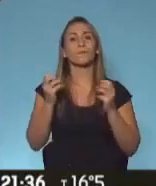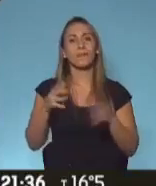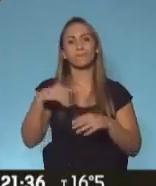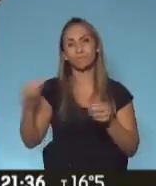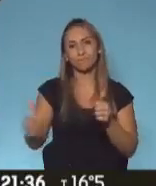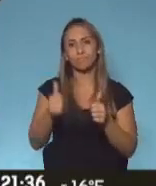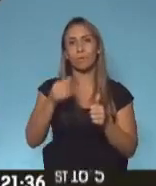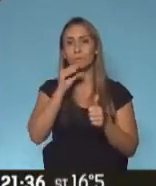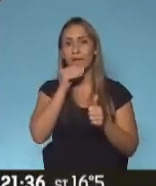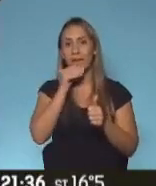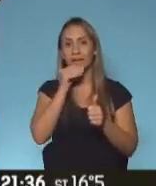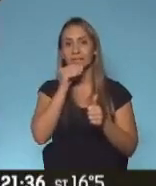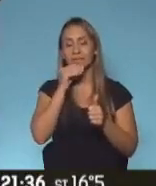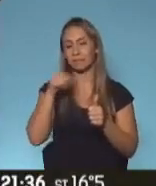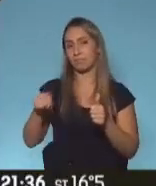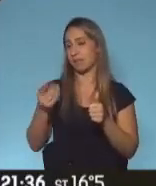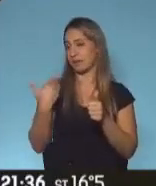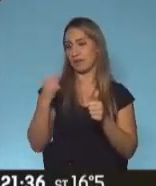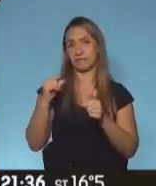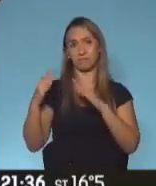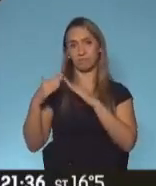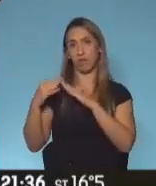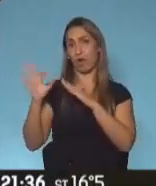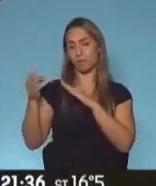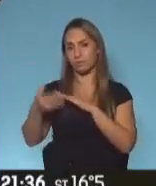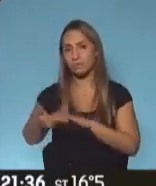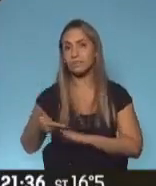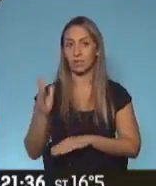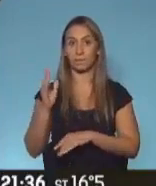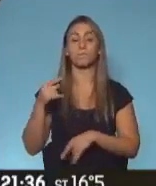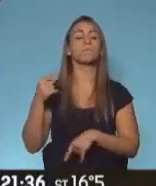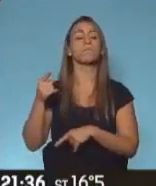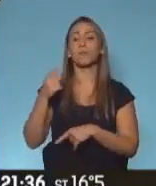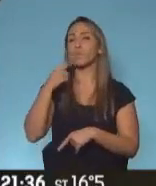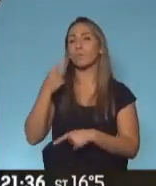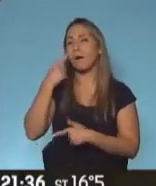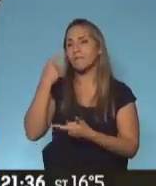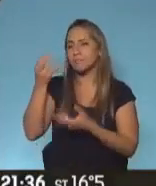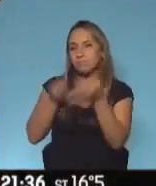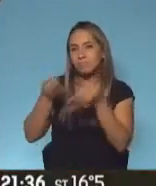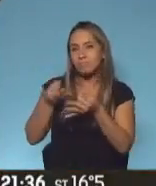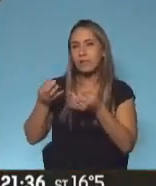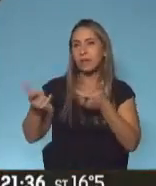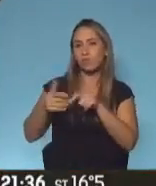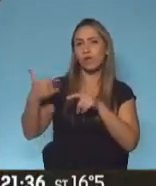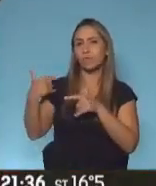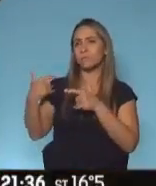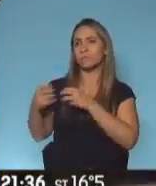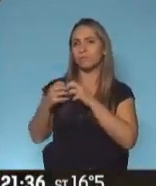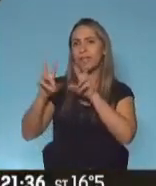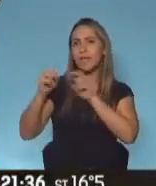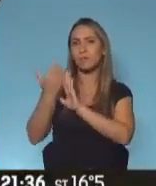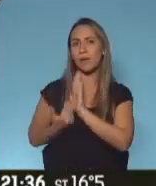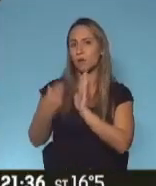Bien, estamos con Sergio Massa, él acaba de salir de la Quinta de Olivos. Massa, ¿cuál es el balance de la reunión? ¿Qué es lo que conversaron con los jefes